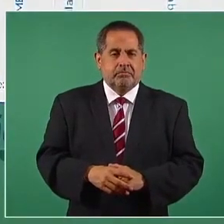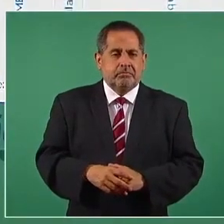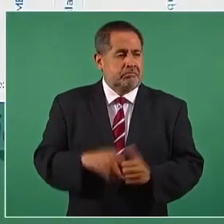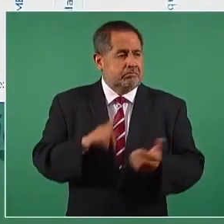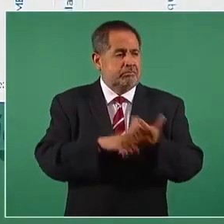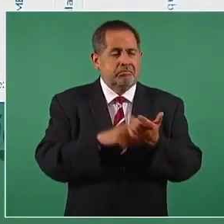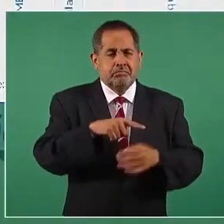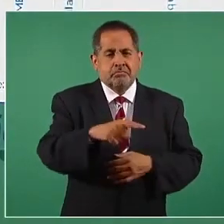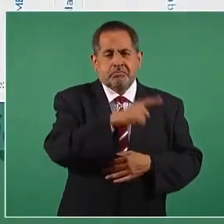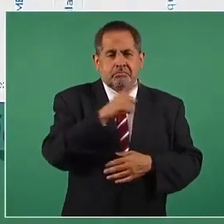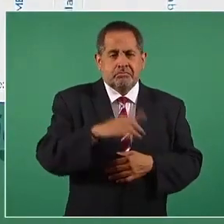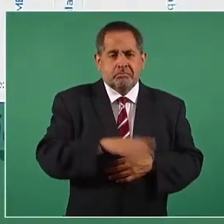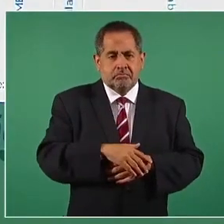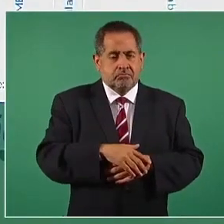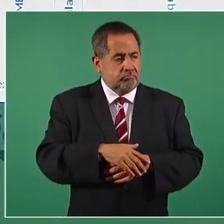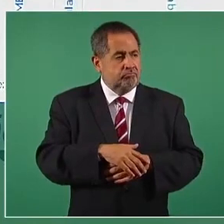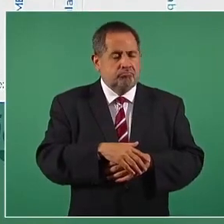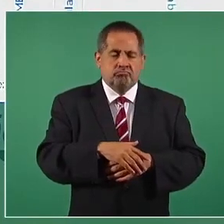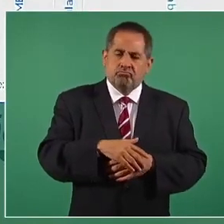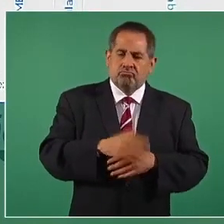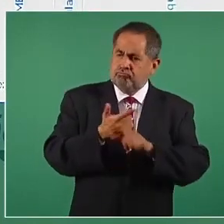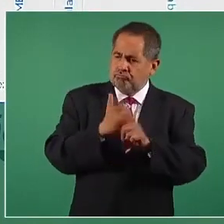prácticas más plurales, ¿no?